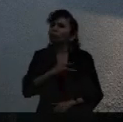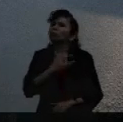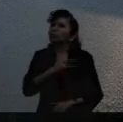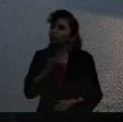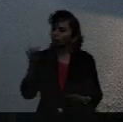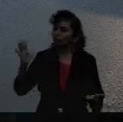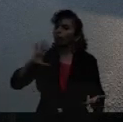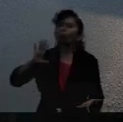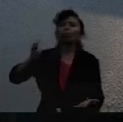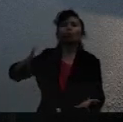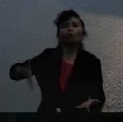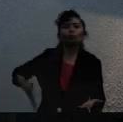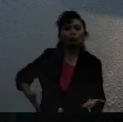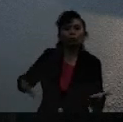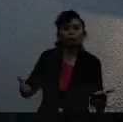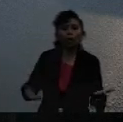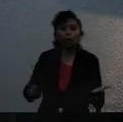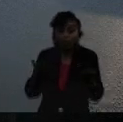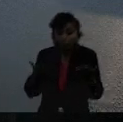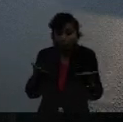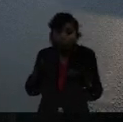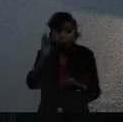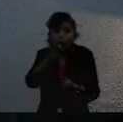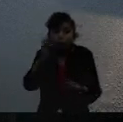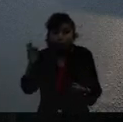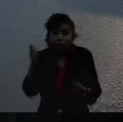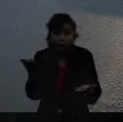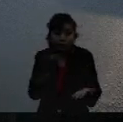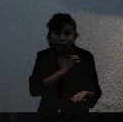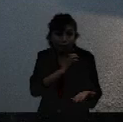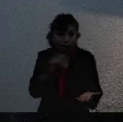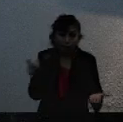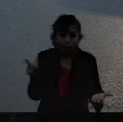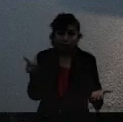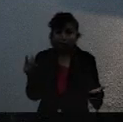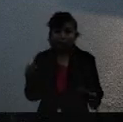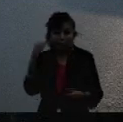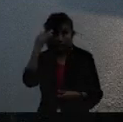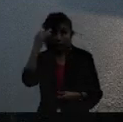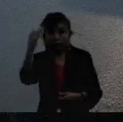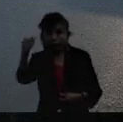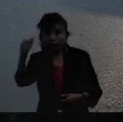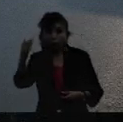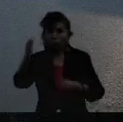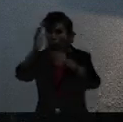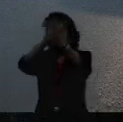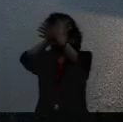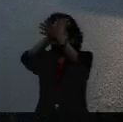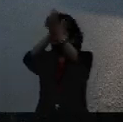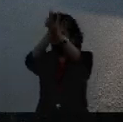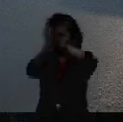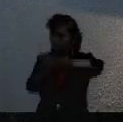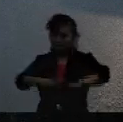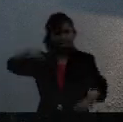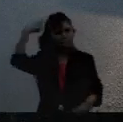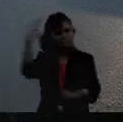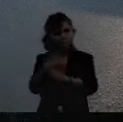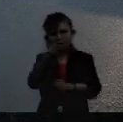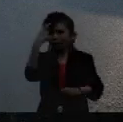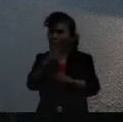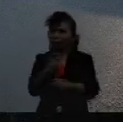orgullosa de ser en una fecha tan especial y en los tiempos de la transformación la primera